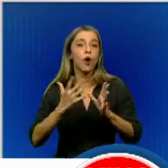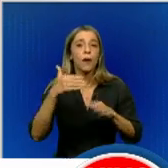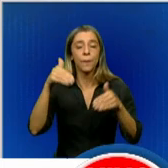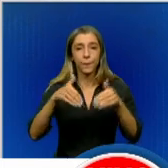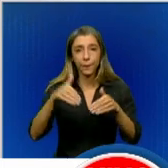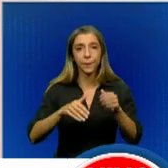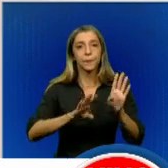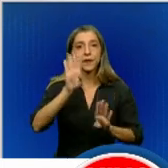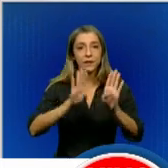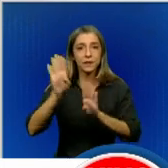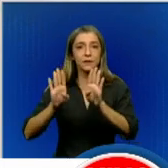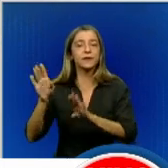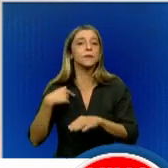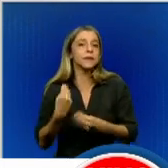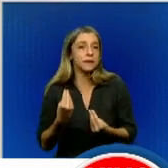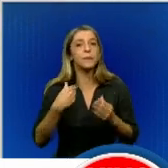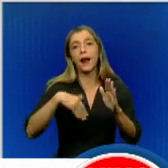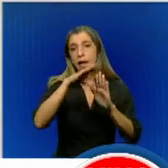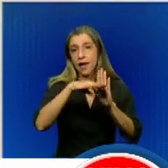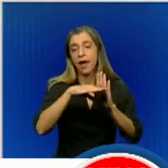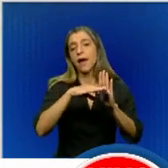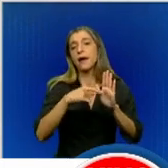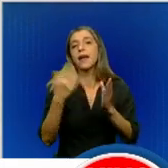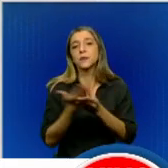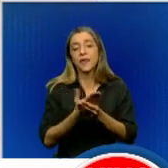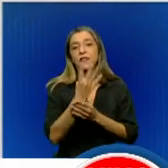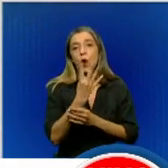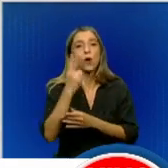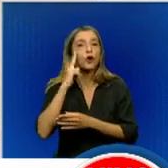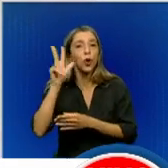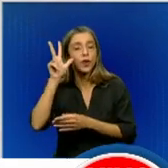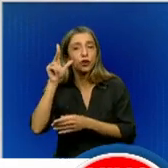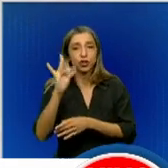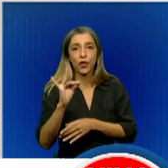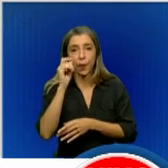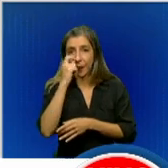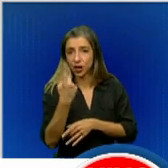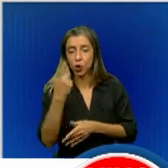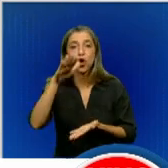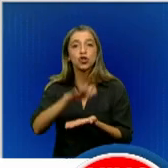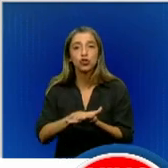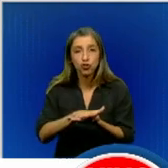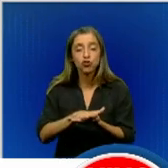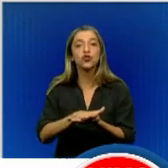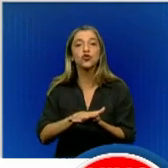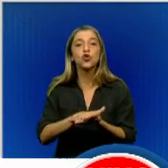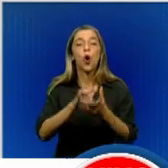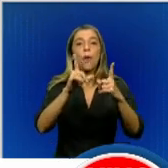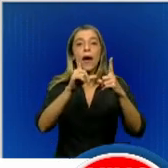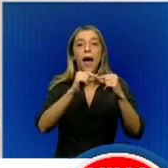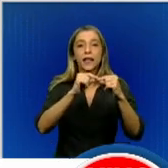en el temario del proyecto de ley expediente 4 98 de 21 sobre rectificación del artículo